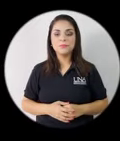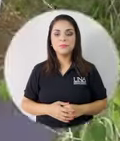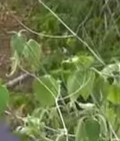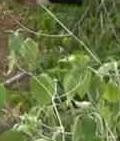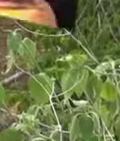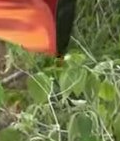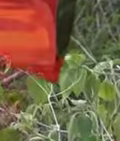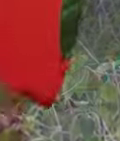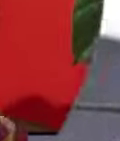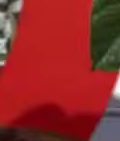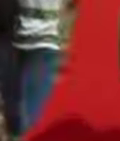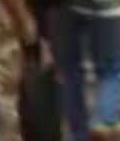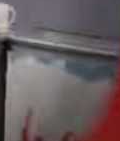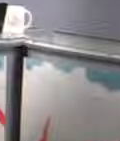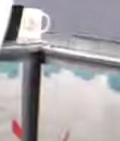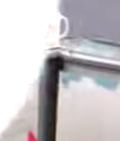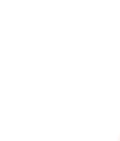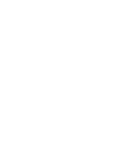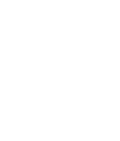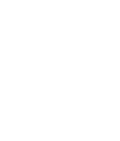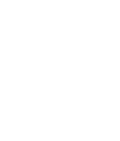adolescencia.